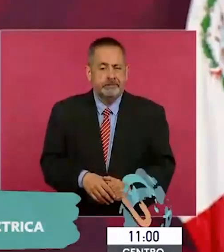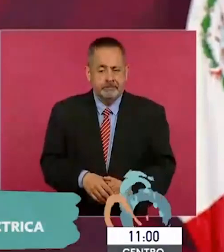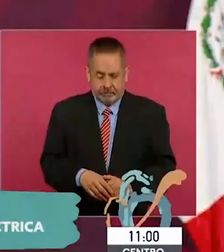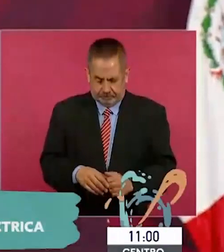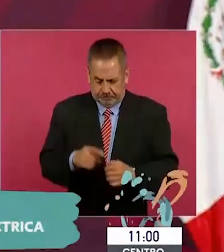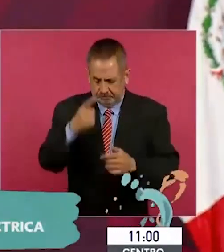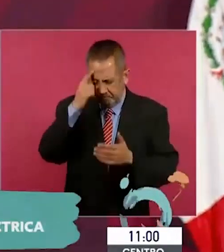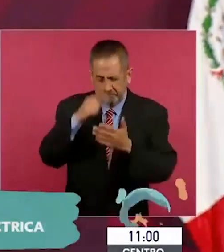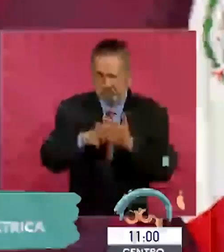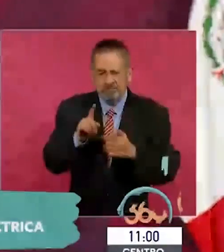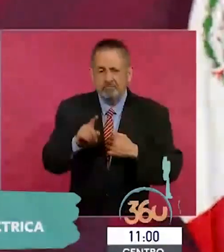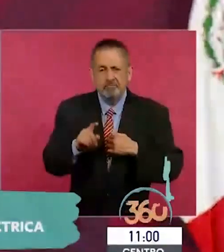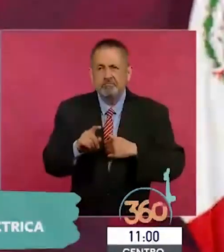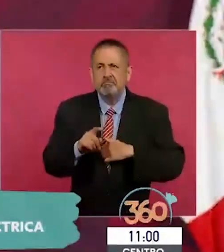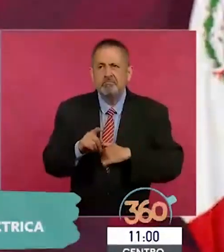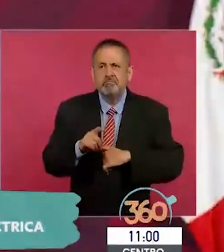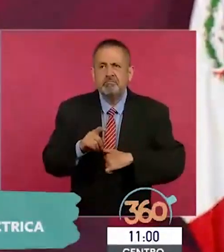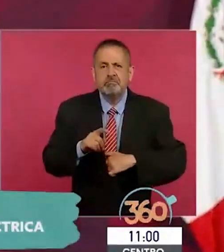convendría